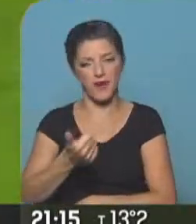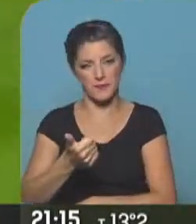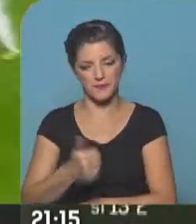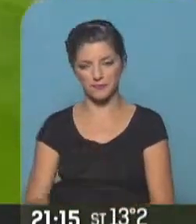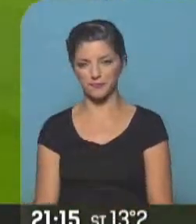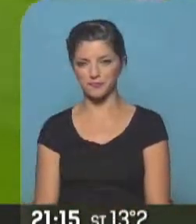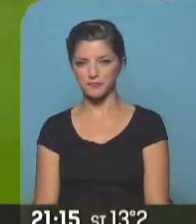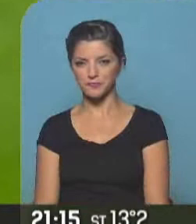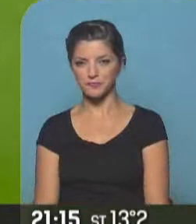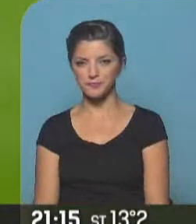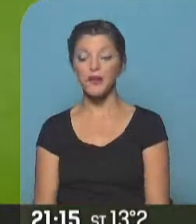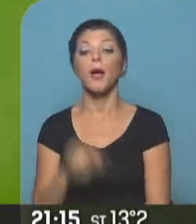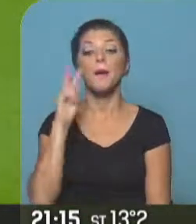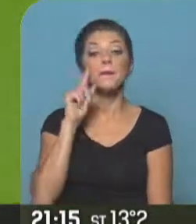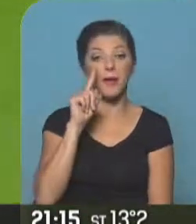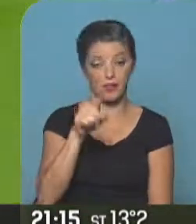Estamos viendo la victoria de la Juve.